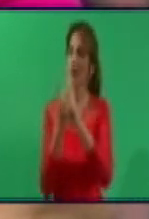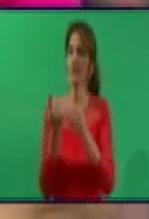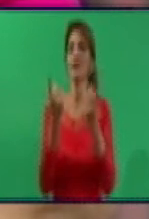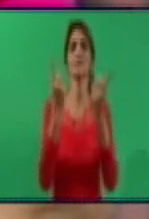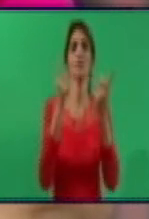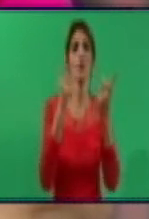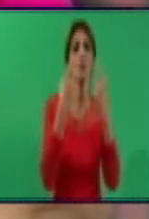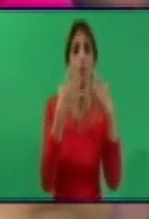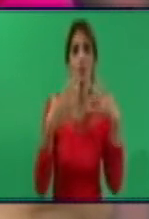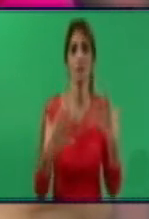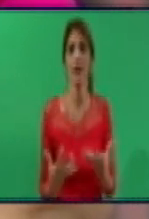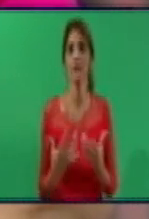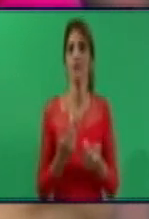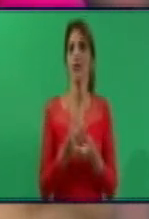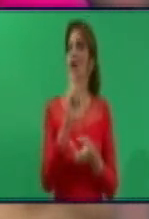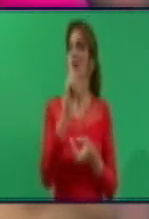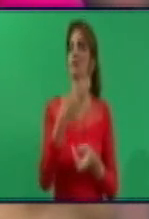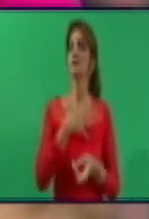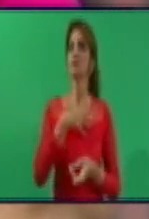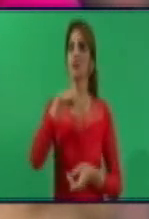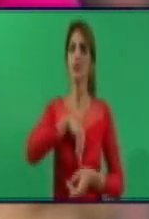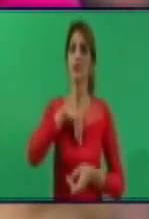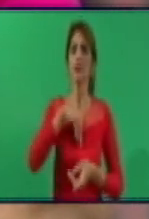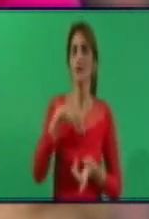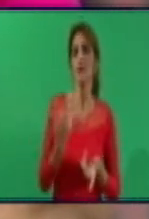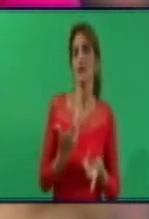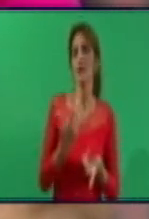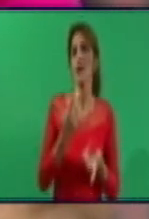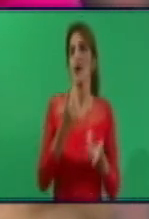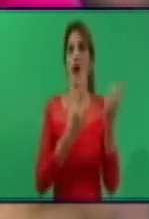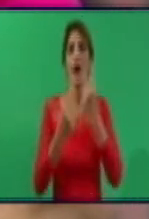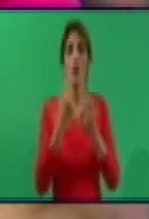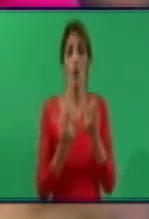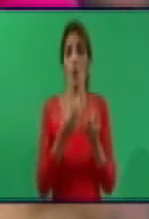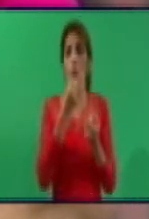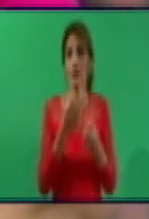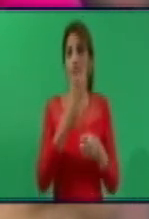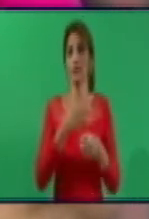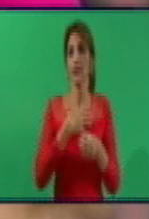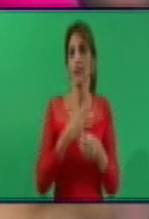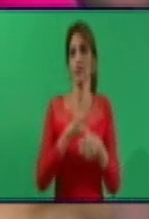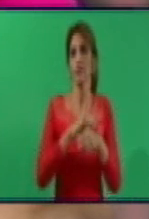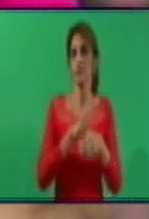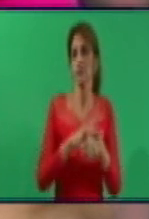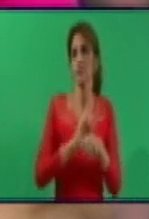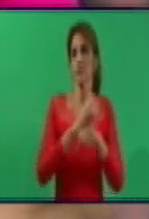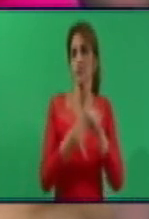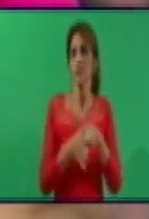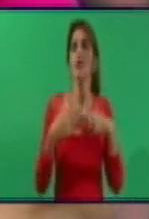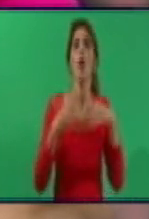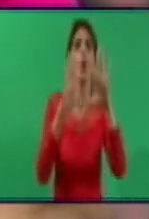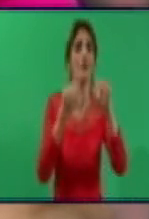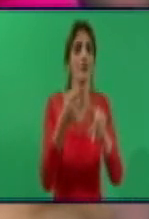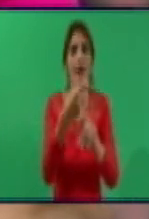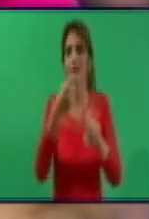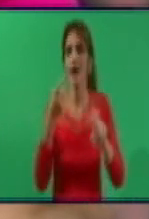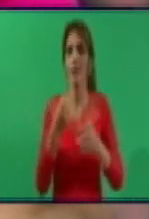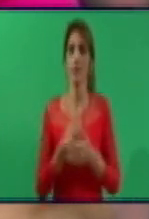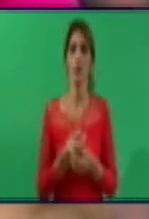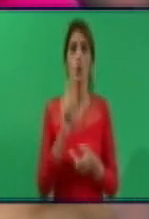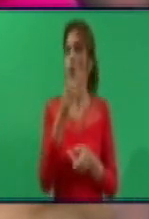ocultar sintomatología. No tengamos miedo a ir para un centro de aislamiento que sabemos que son lugares adaptados, que